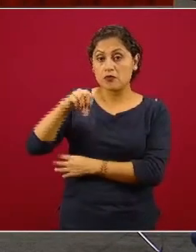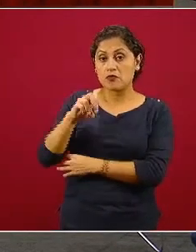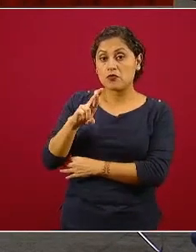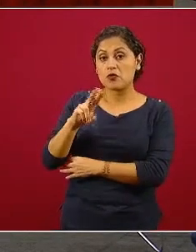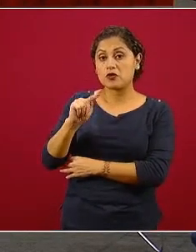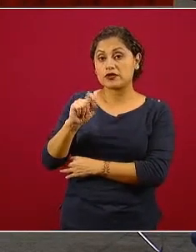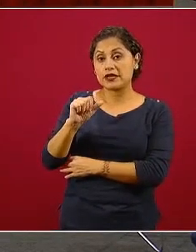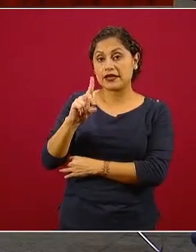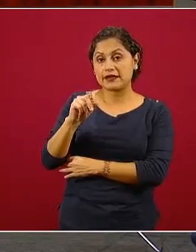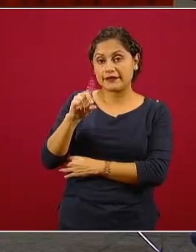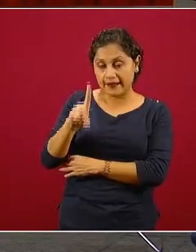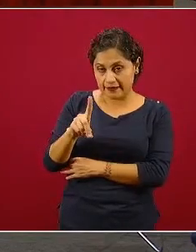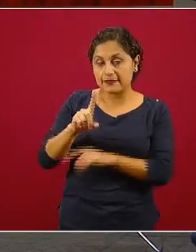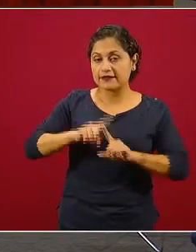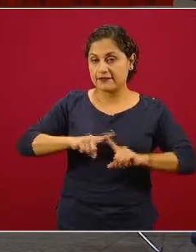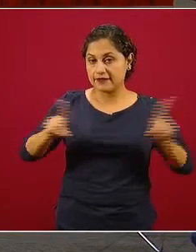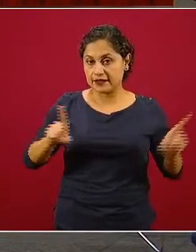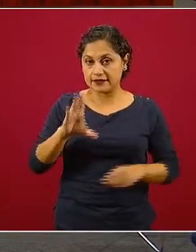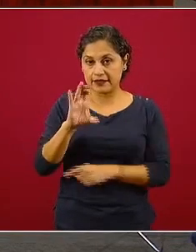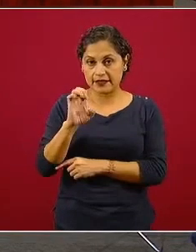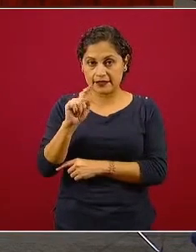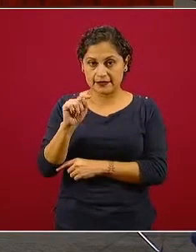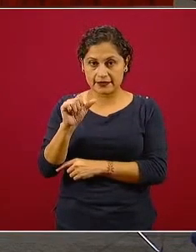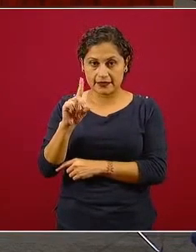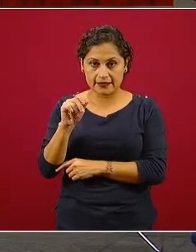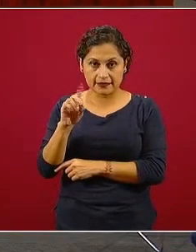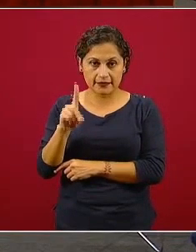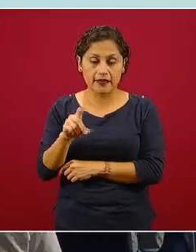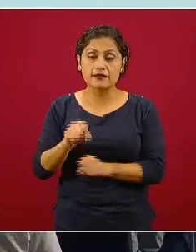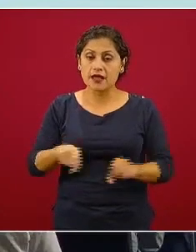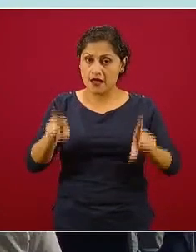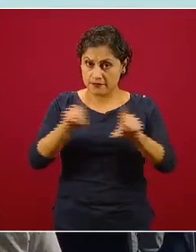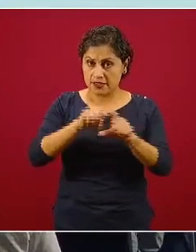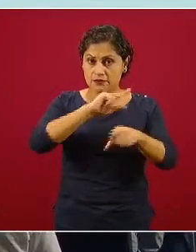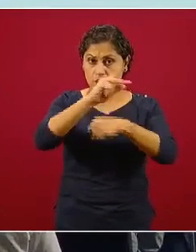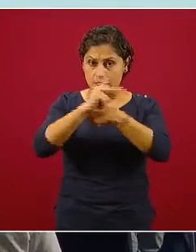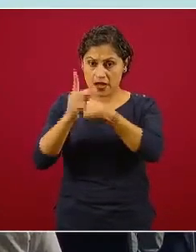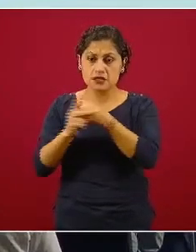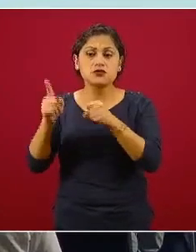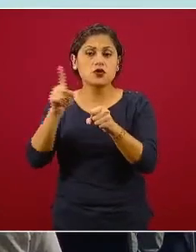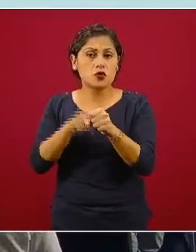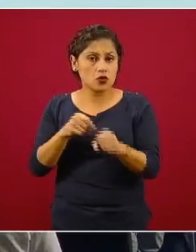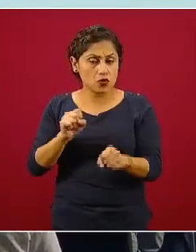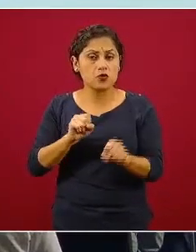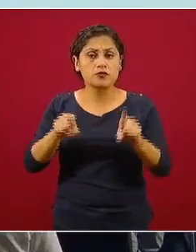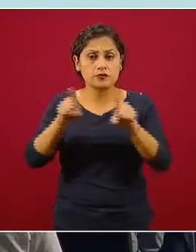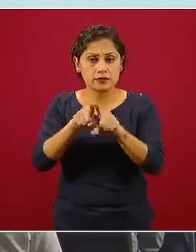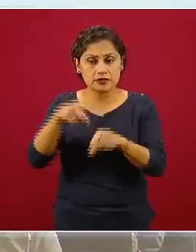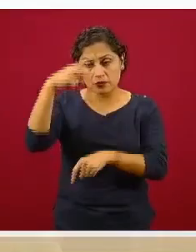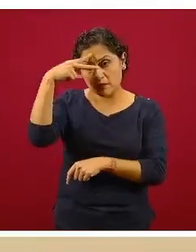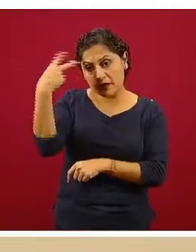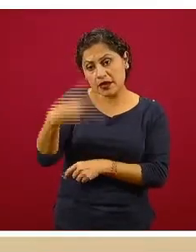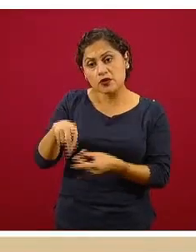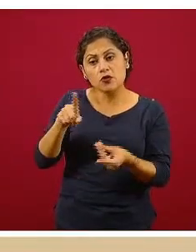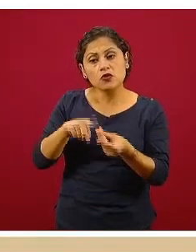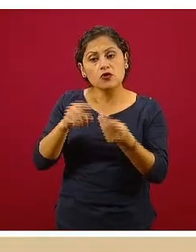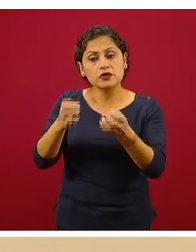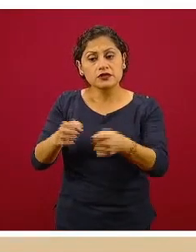Mortalidad, no letalidad, sino mortalidad comparada, mismas regiones, mismos colores. ¿Dónde quedó México?